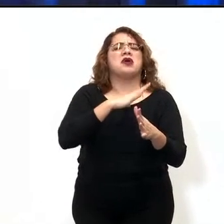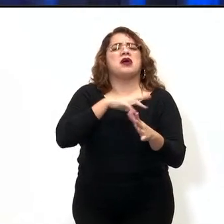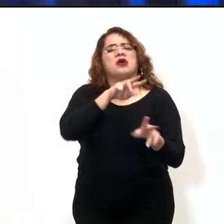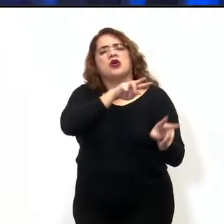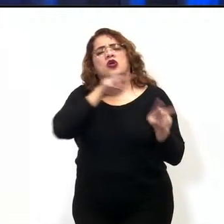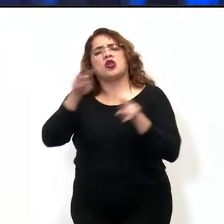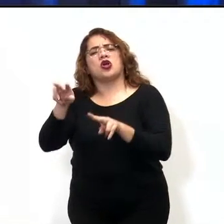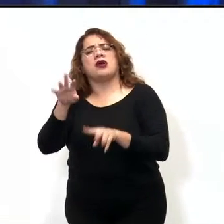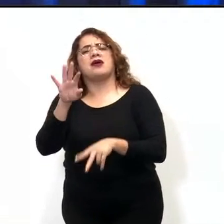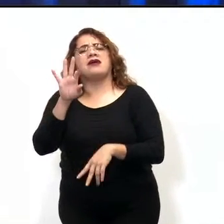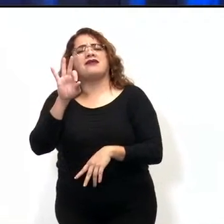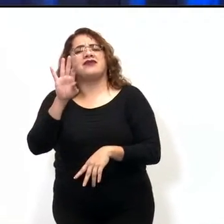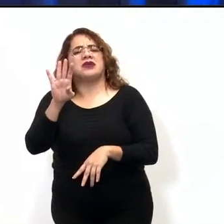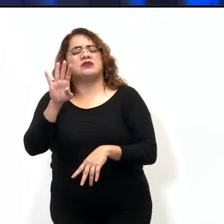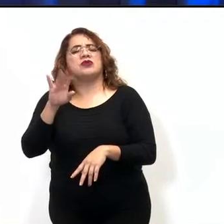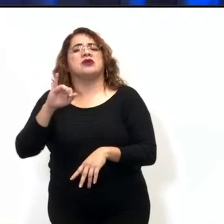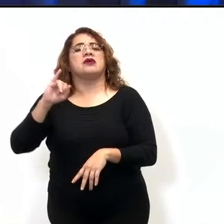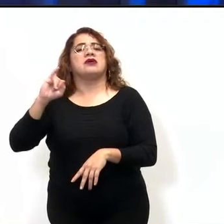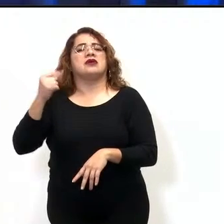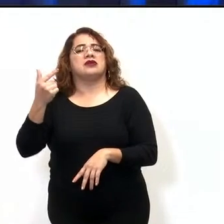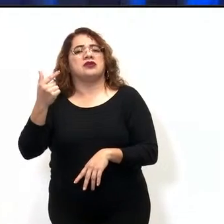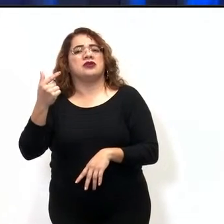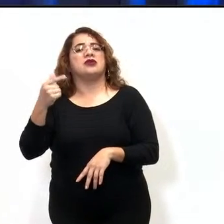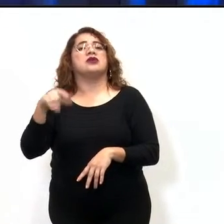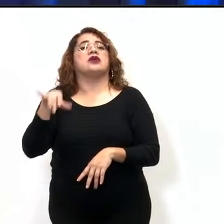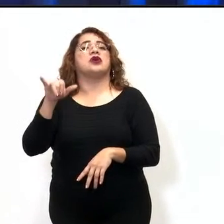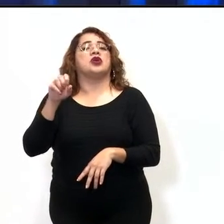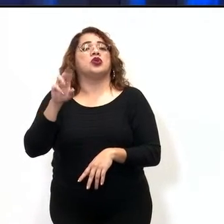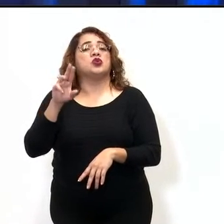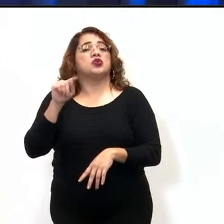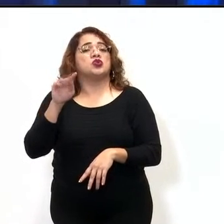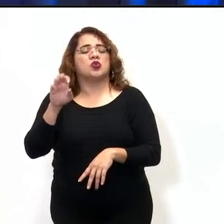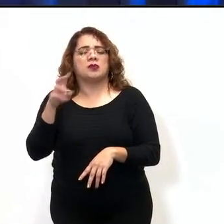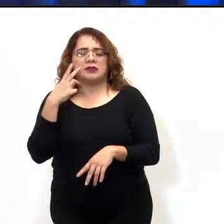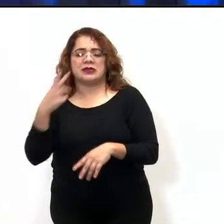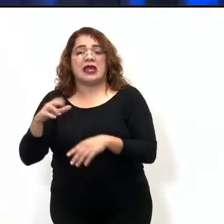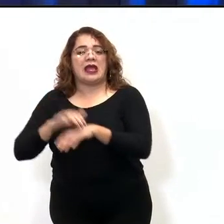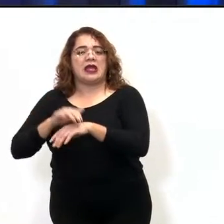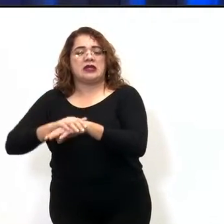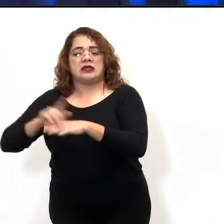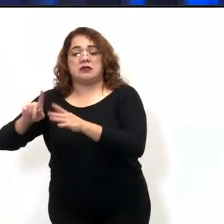Facebook or Instagram page to see our briefing in English from the beginning with Mayor